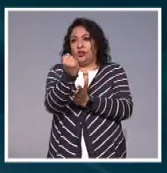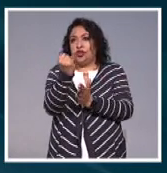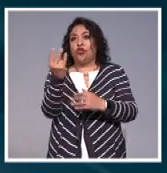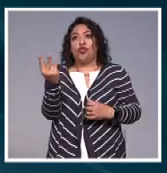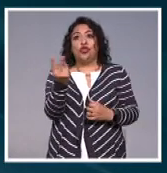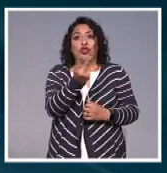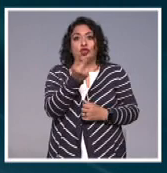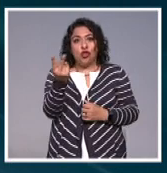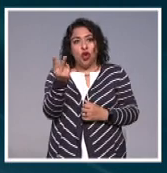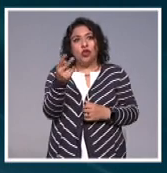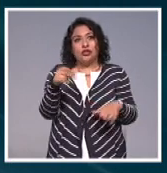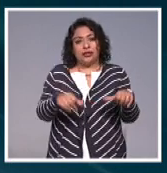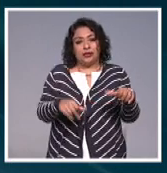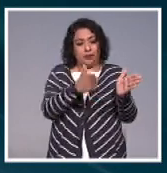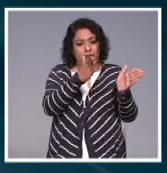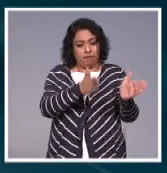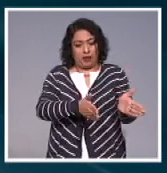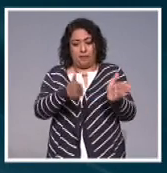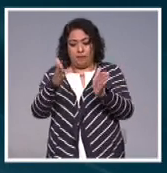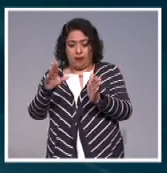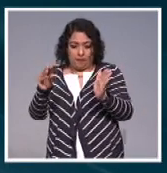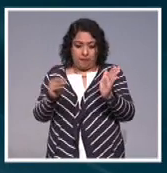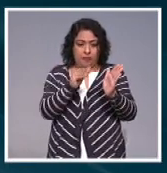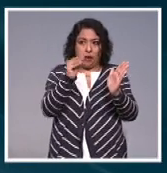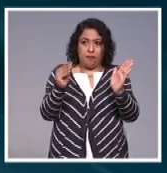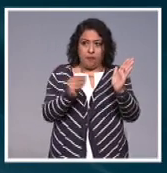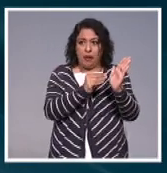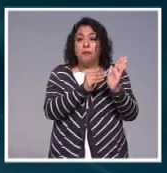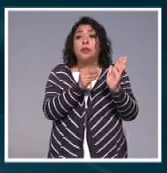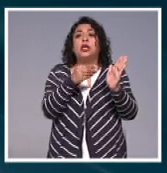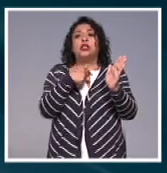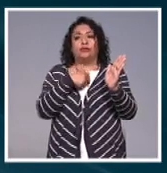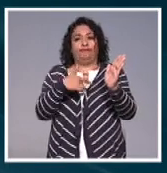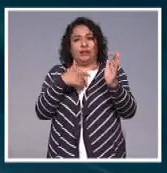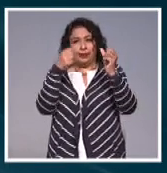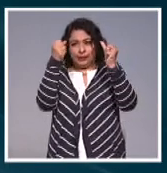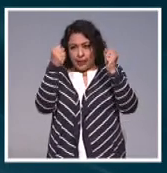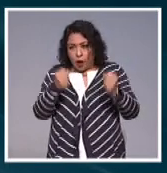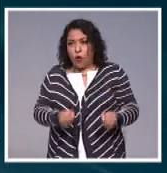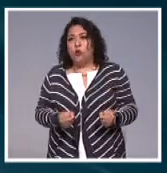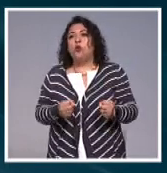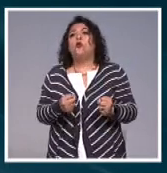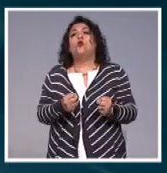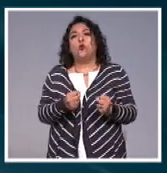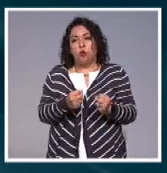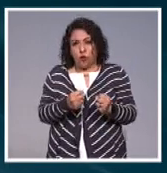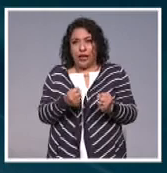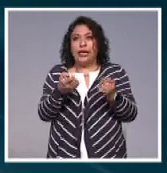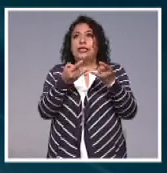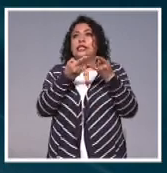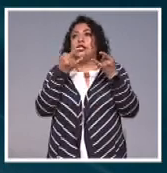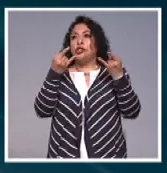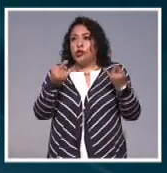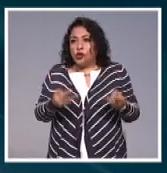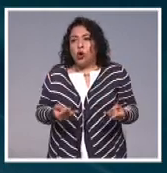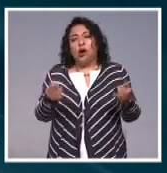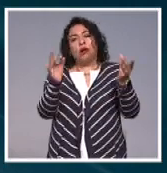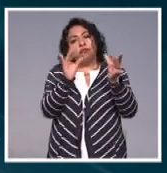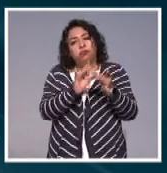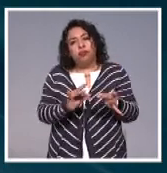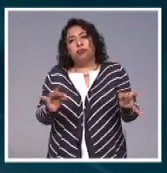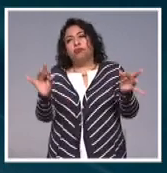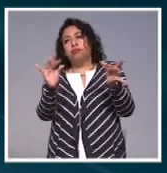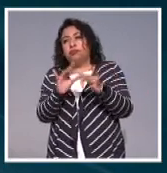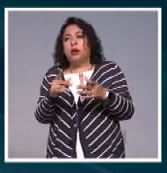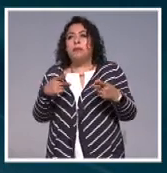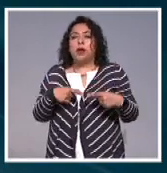estos dos ciclos en la primera parte, que yo estoy segurísima, por también las historias que va narrando,